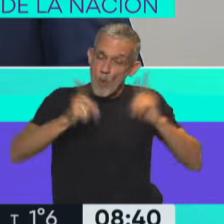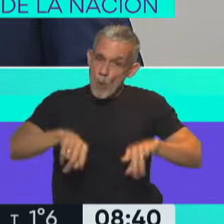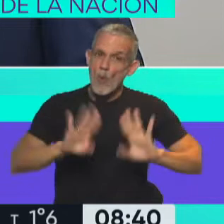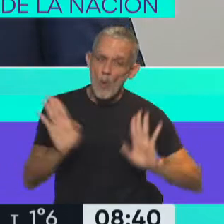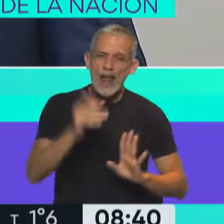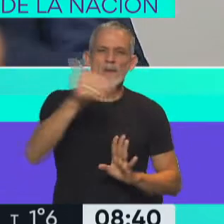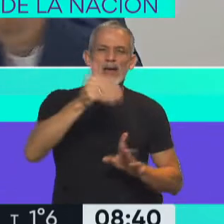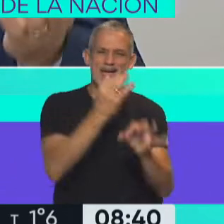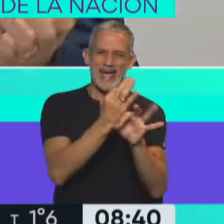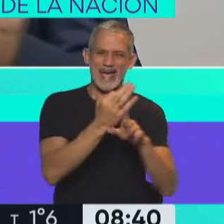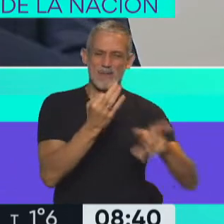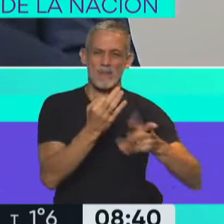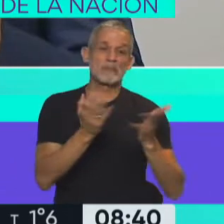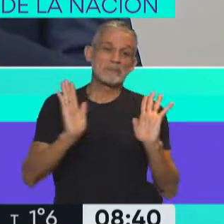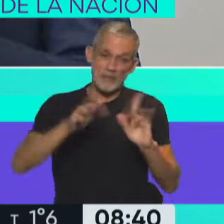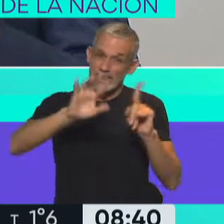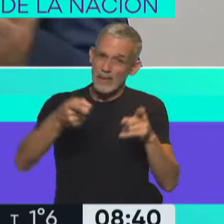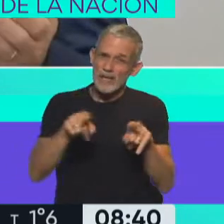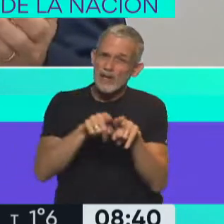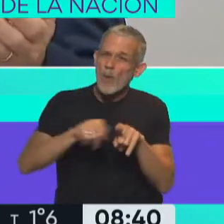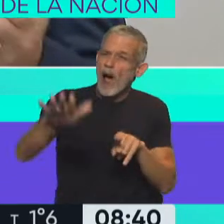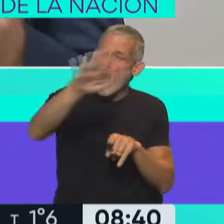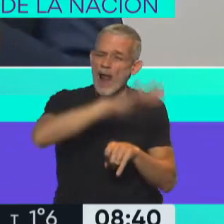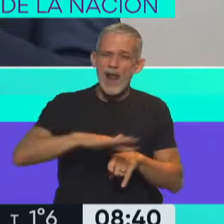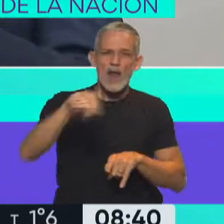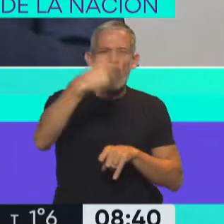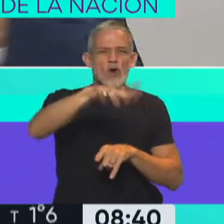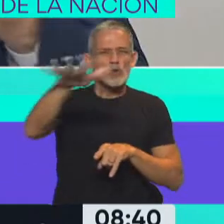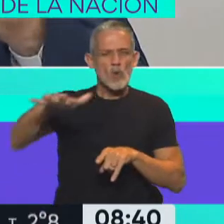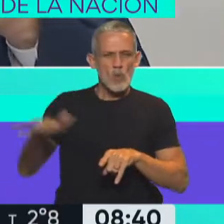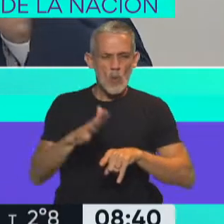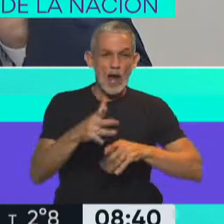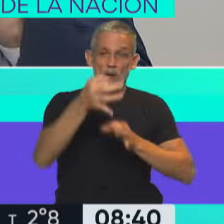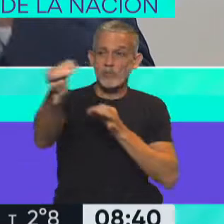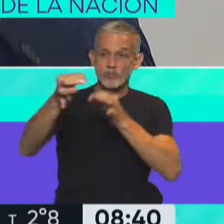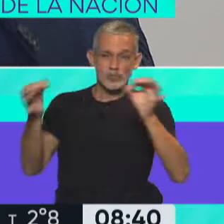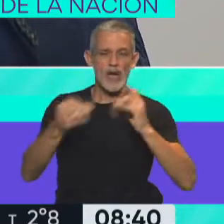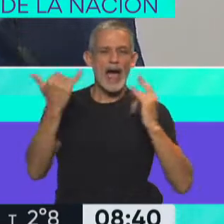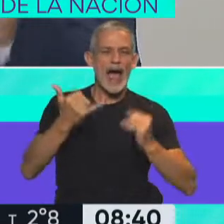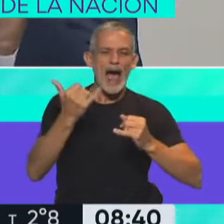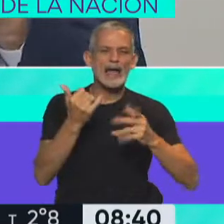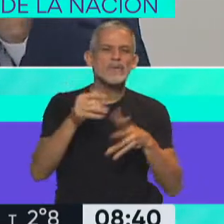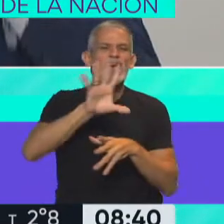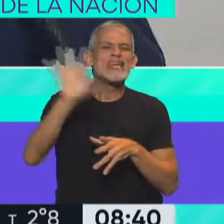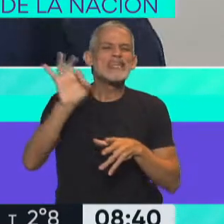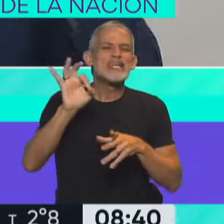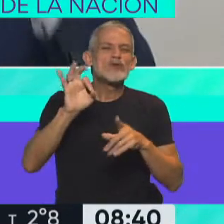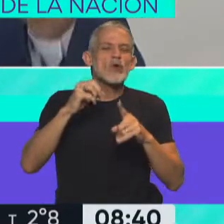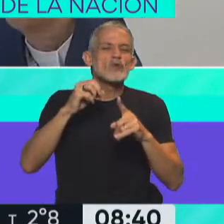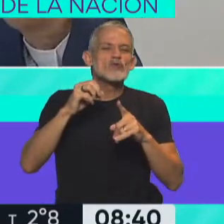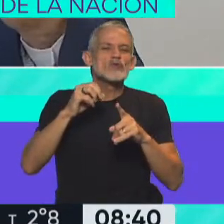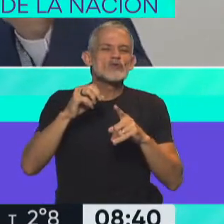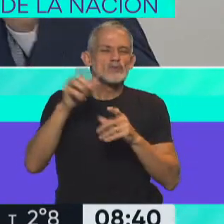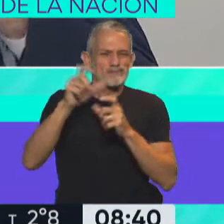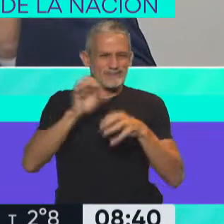la presencialidad, como también está ocurriendo en otras jurisdicciones. Aquellas jurisdicciones que tienen una tasa de incidencia de más de 500 cada